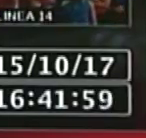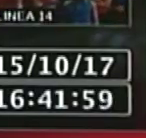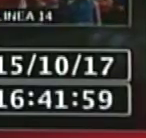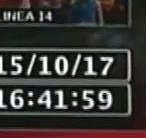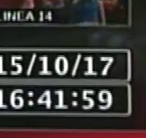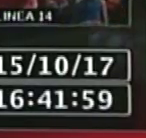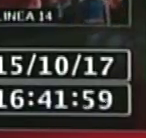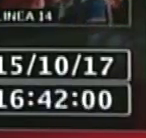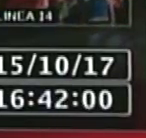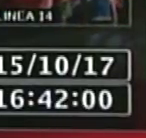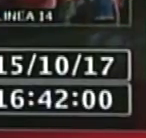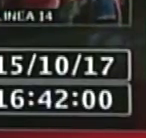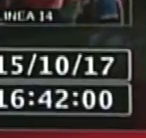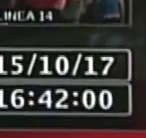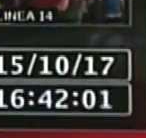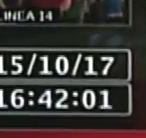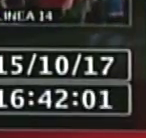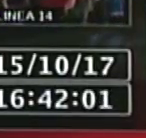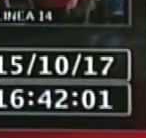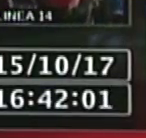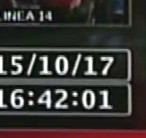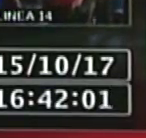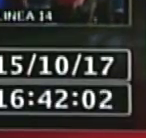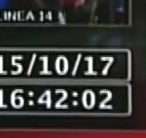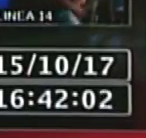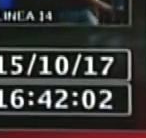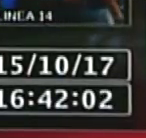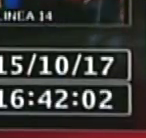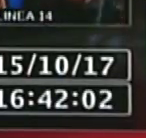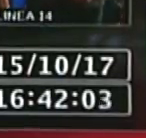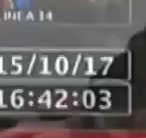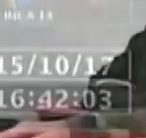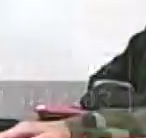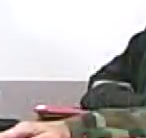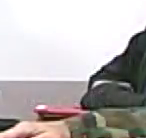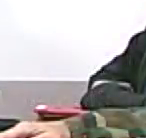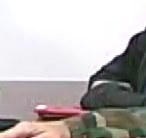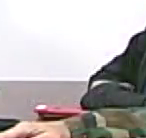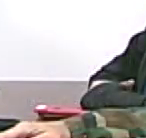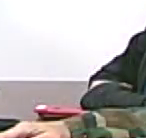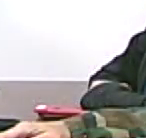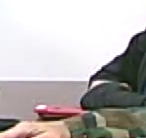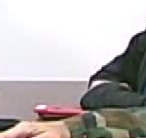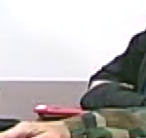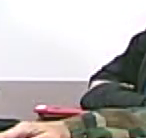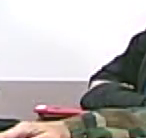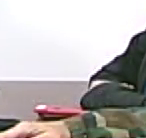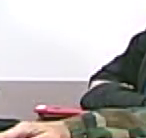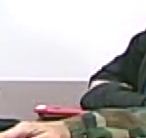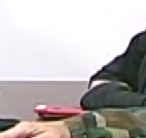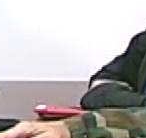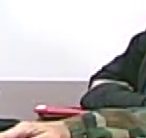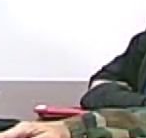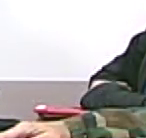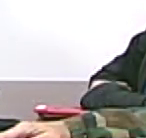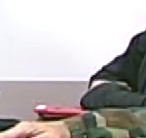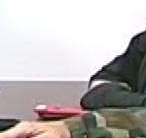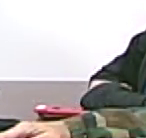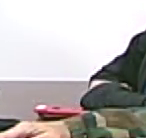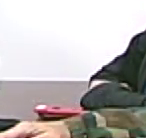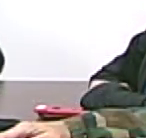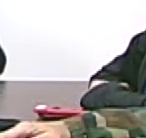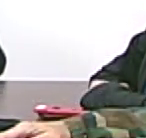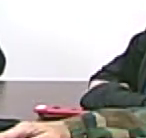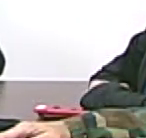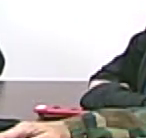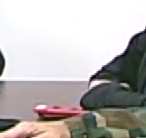Venezuela. A la gente que quiere paz. A la gente que quiere el prestigio de Venezuela, que quiere la recuperación de Venezuela.